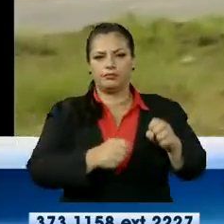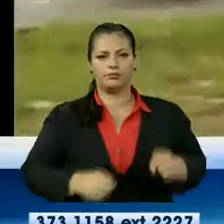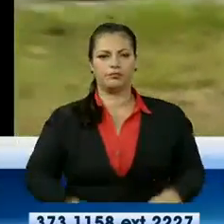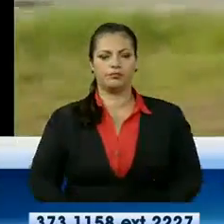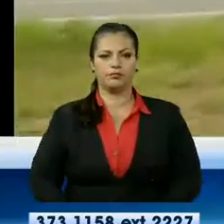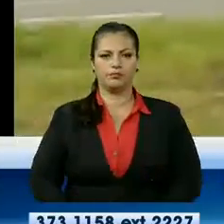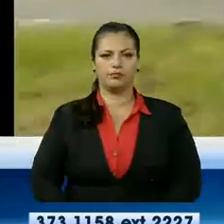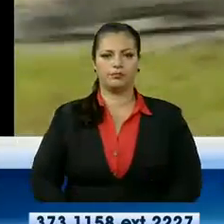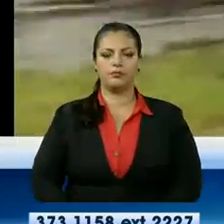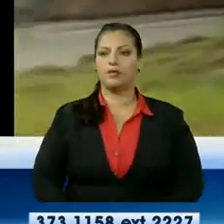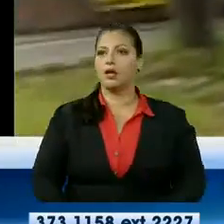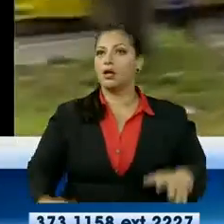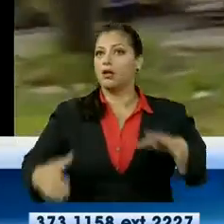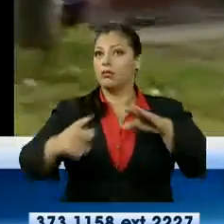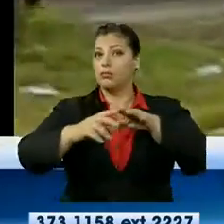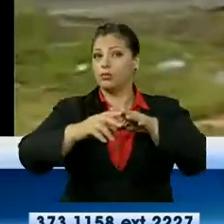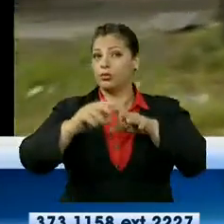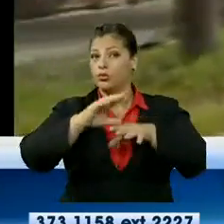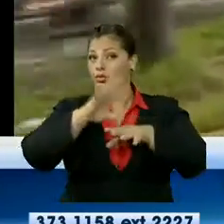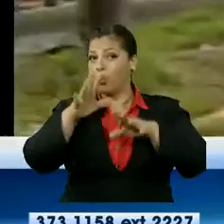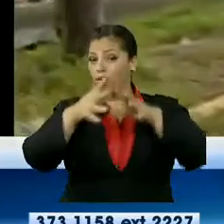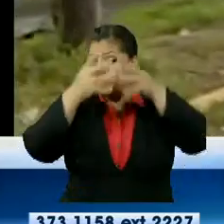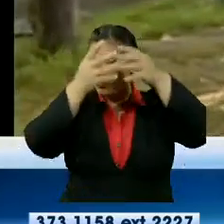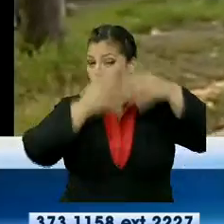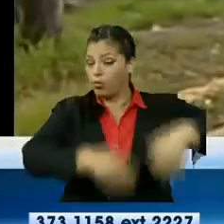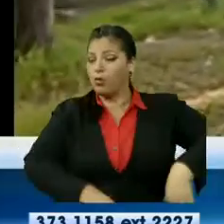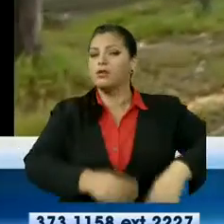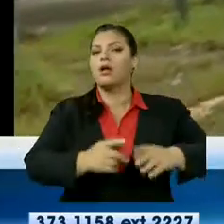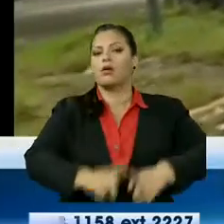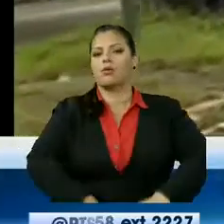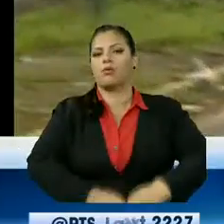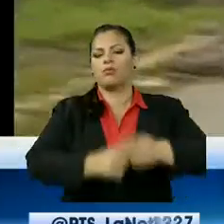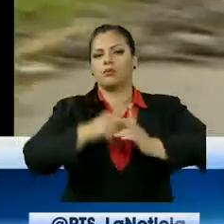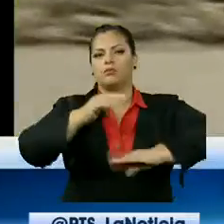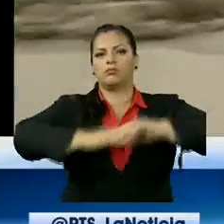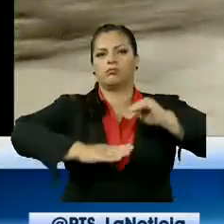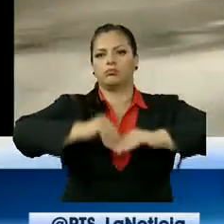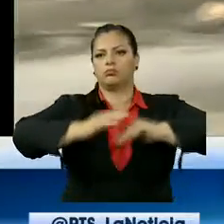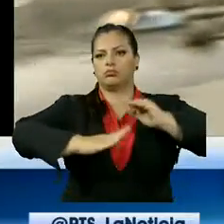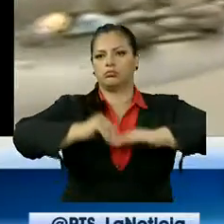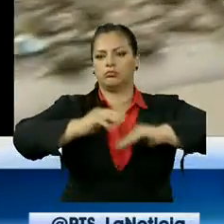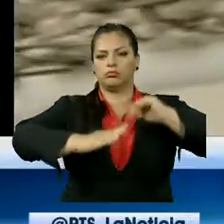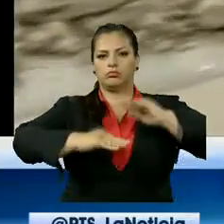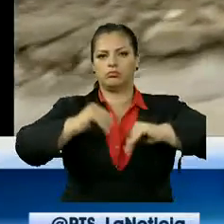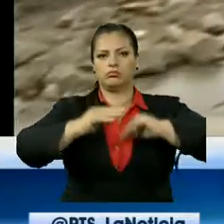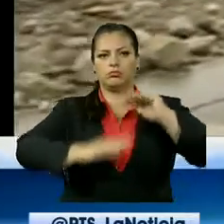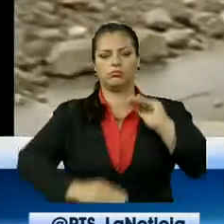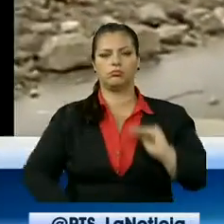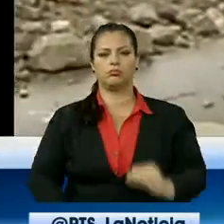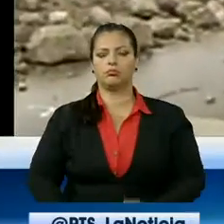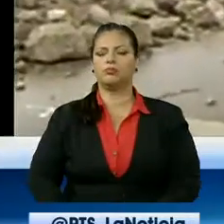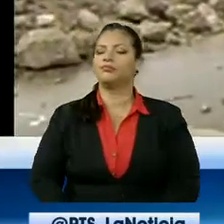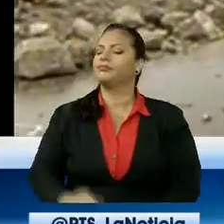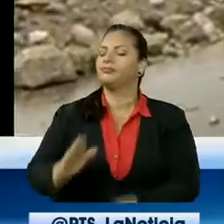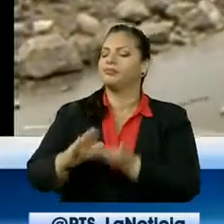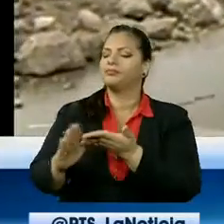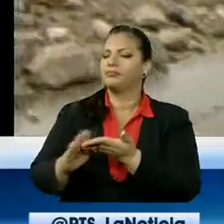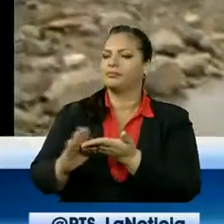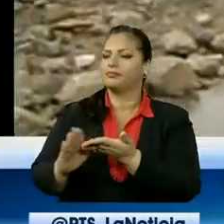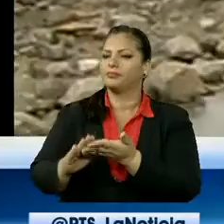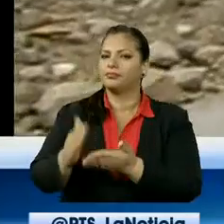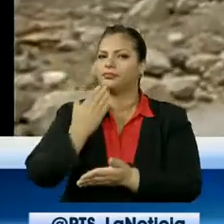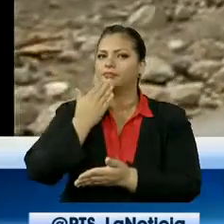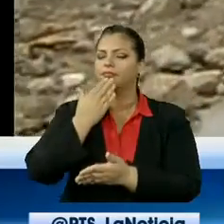el proceso de ya de implementación del proceso del distribuidor de tráfico, ¿no? ¿Qué comprende el distribuidor?